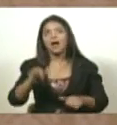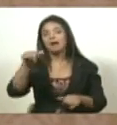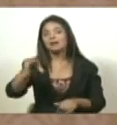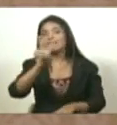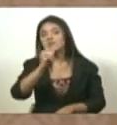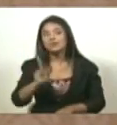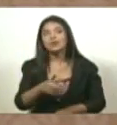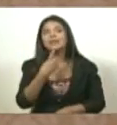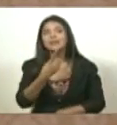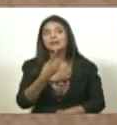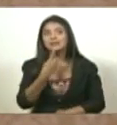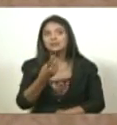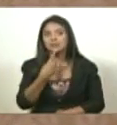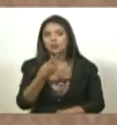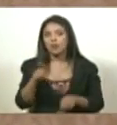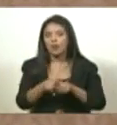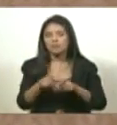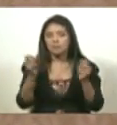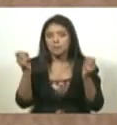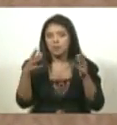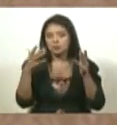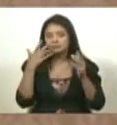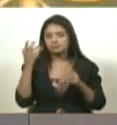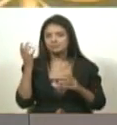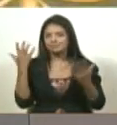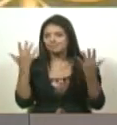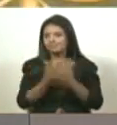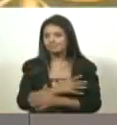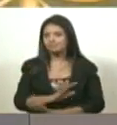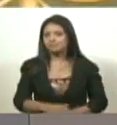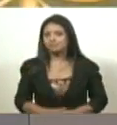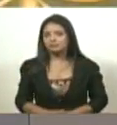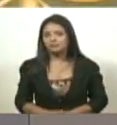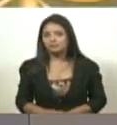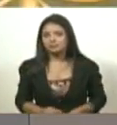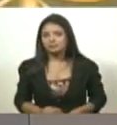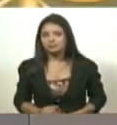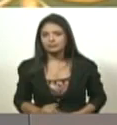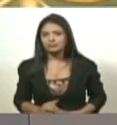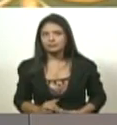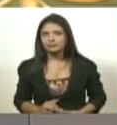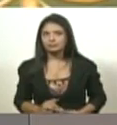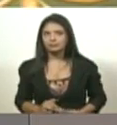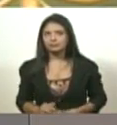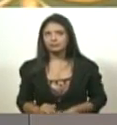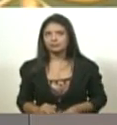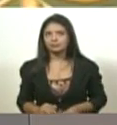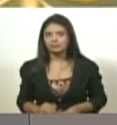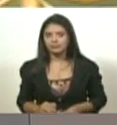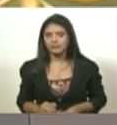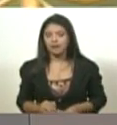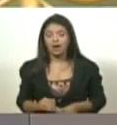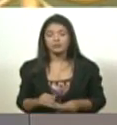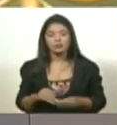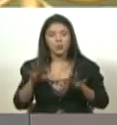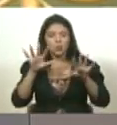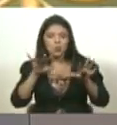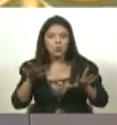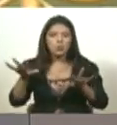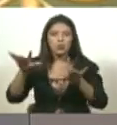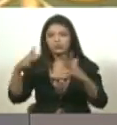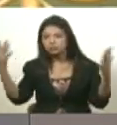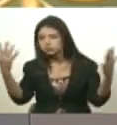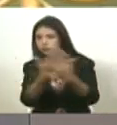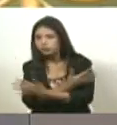le decimos a eso pote de humo. Básicamente, es un pote de humo. O sea, nos están tirando humo para confundirnos de la